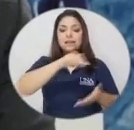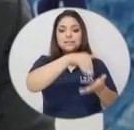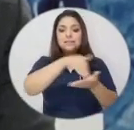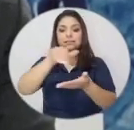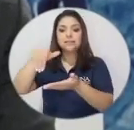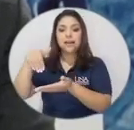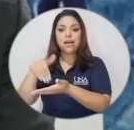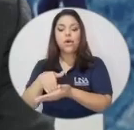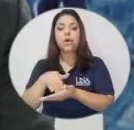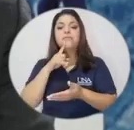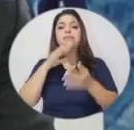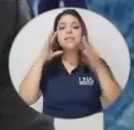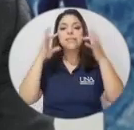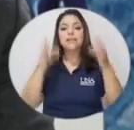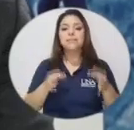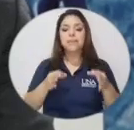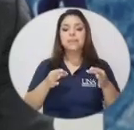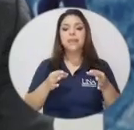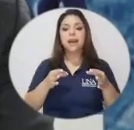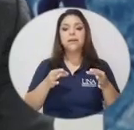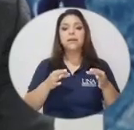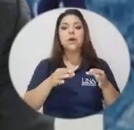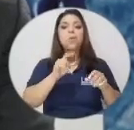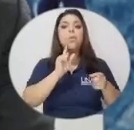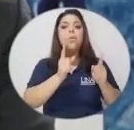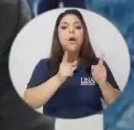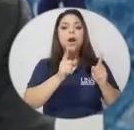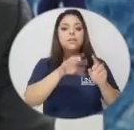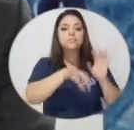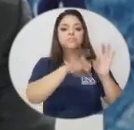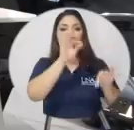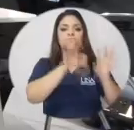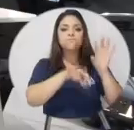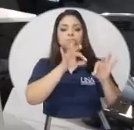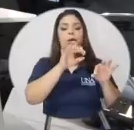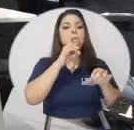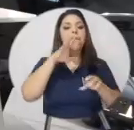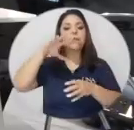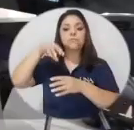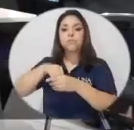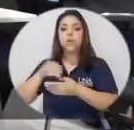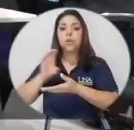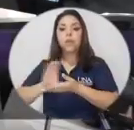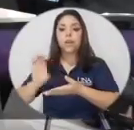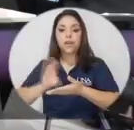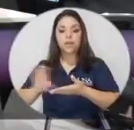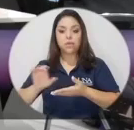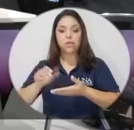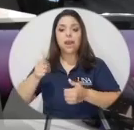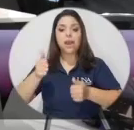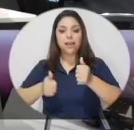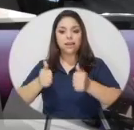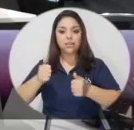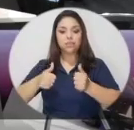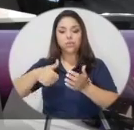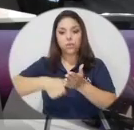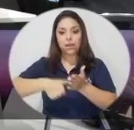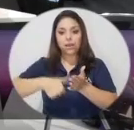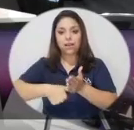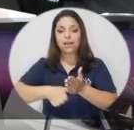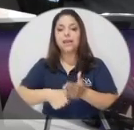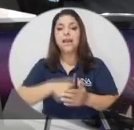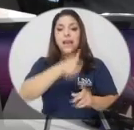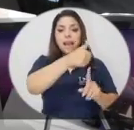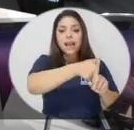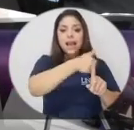sus representantes a una institución que se llama el colegio electoral. Cada estado tendrá tantos